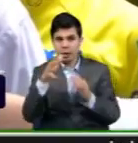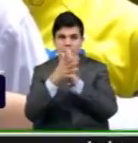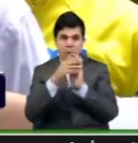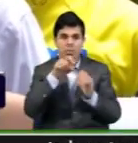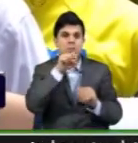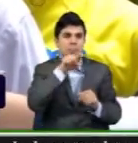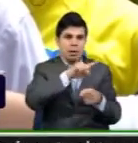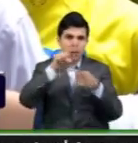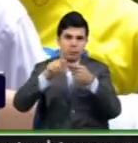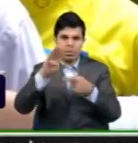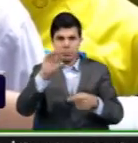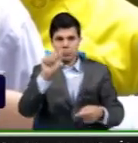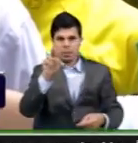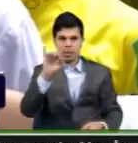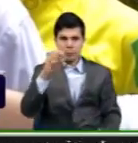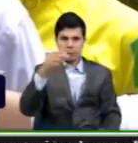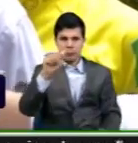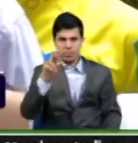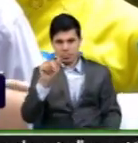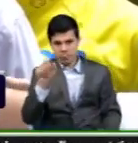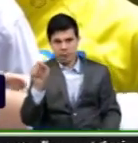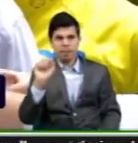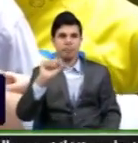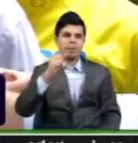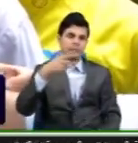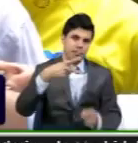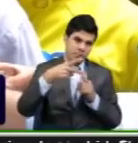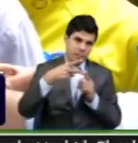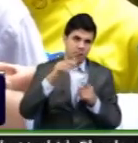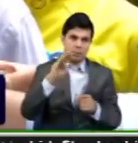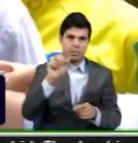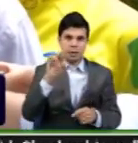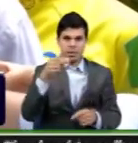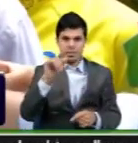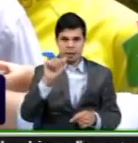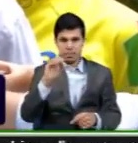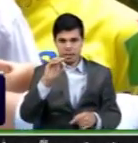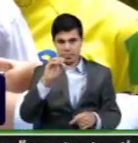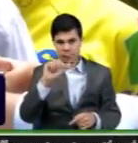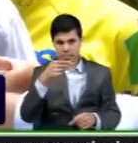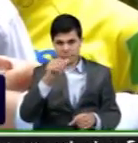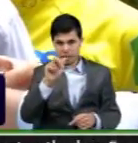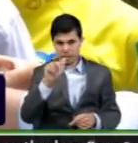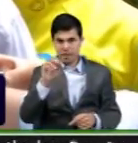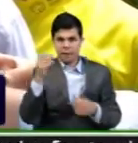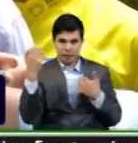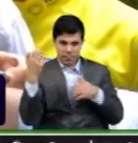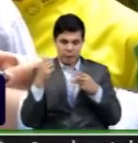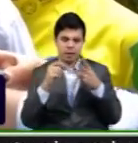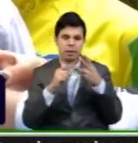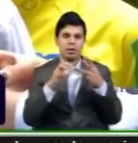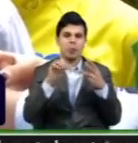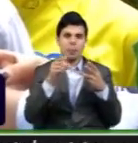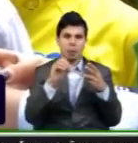Bucaramanga-Barichara, la segunda Barichara-Vélez, la tercera Barbosa-Mogotes, la cuarta